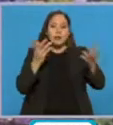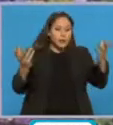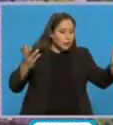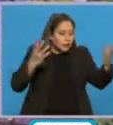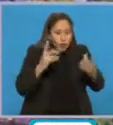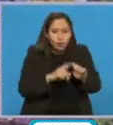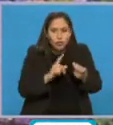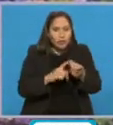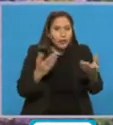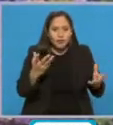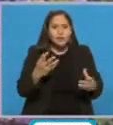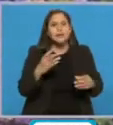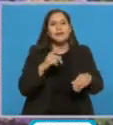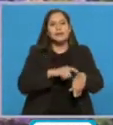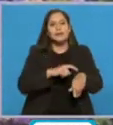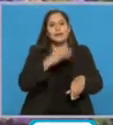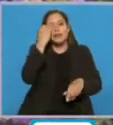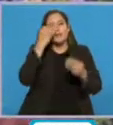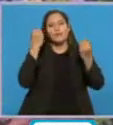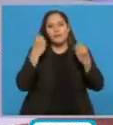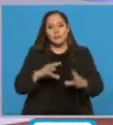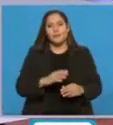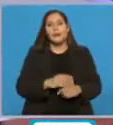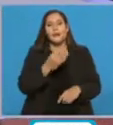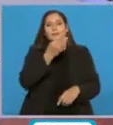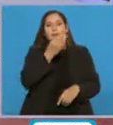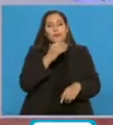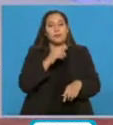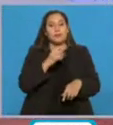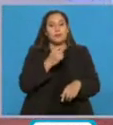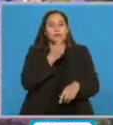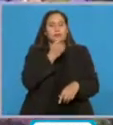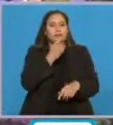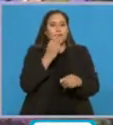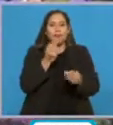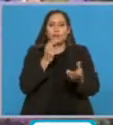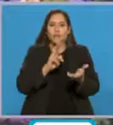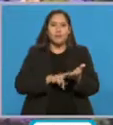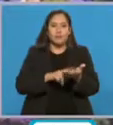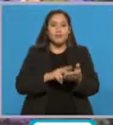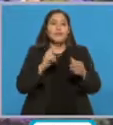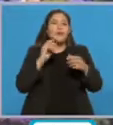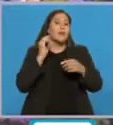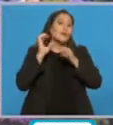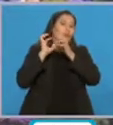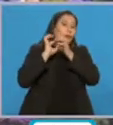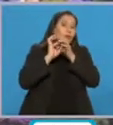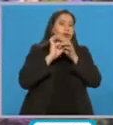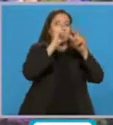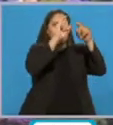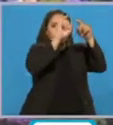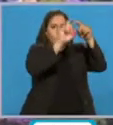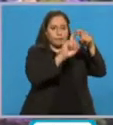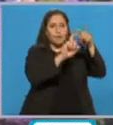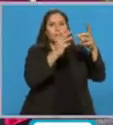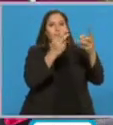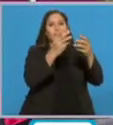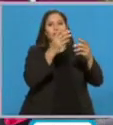otro. Perder tiempo. Perder tiempo, ¿no? Los minutos, los segundos son valiosísimos. Entonces, las correas ahí junto a la